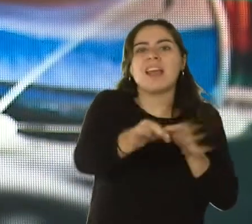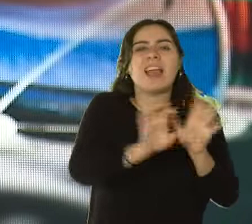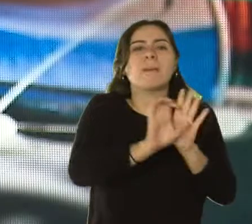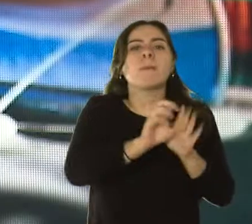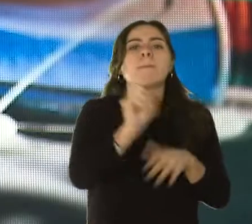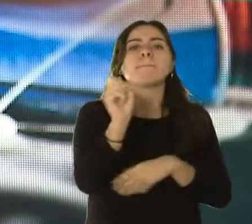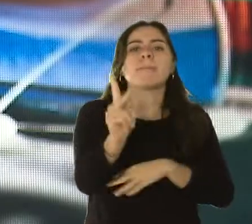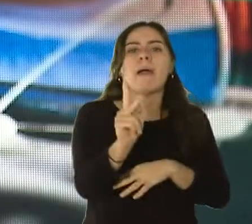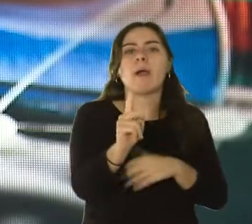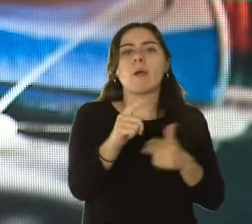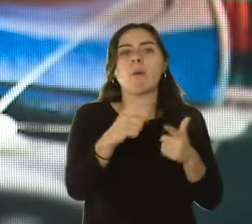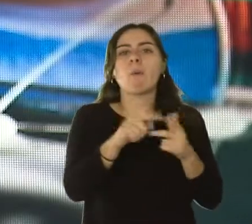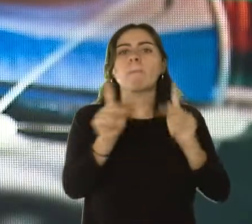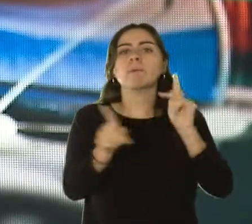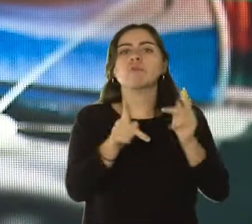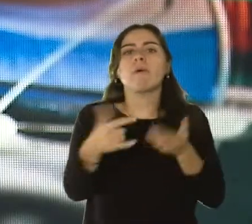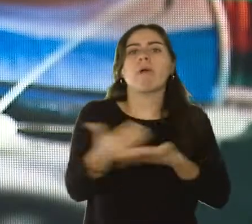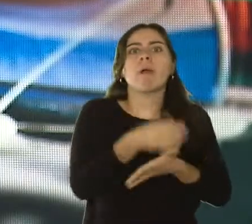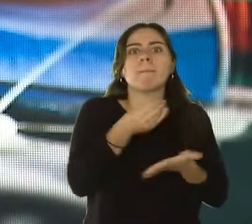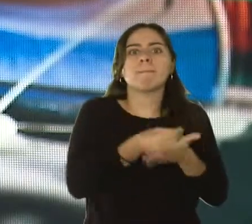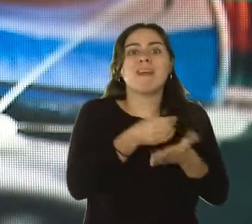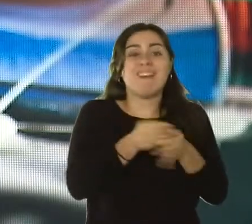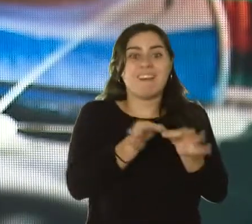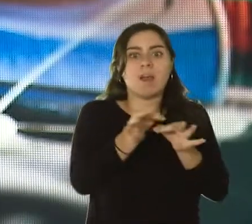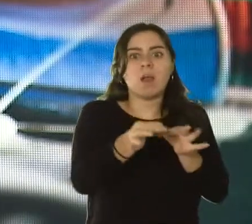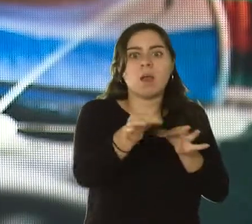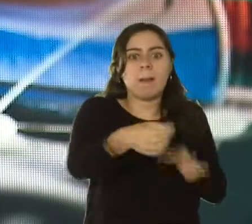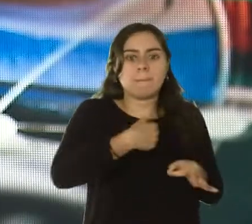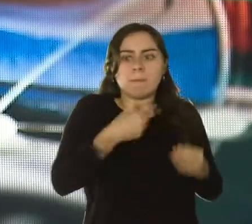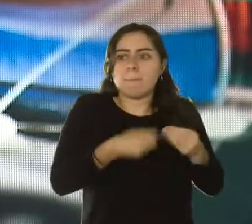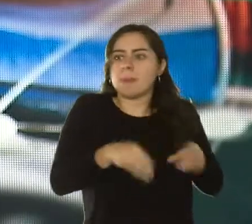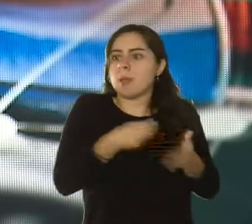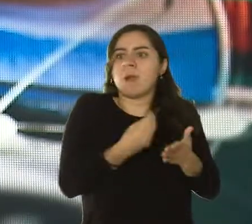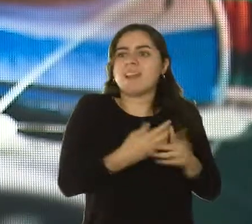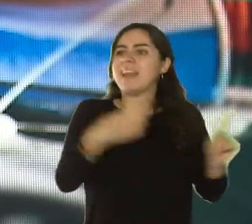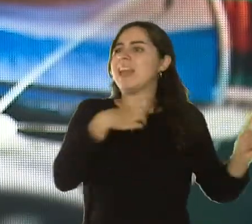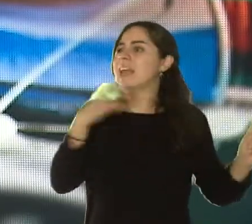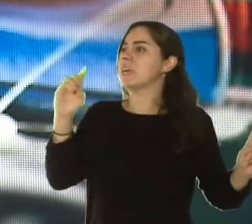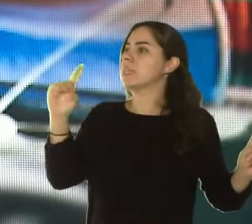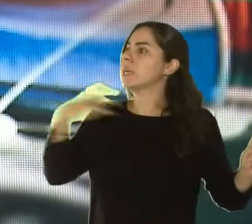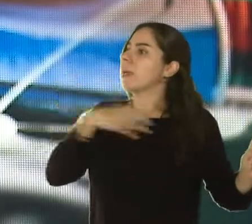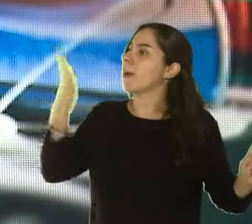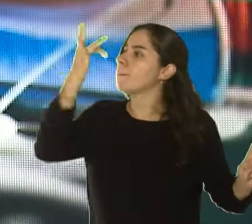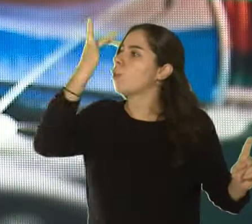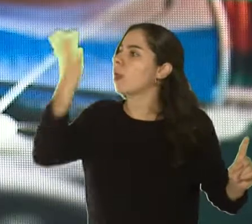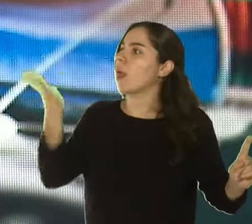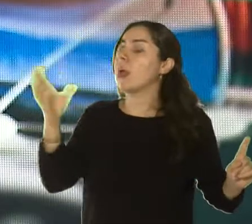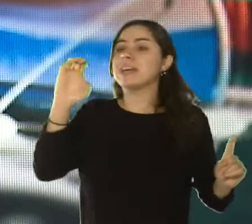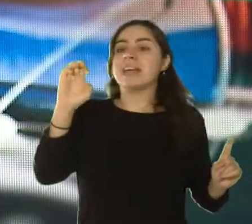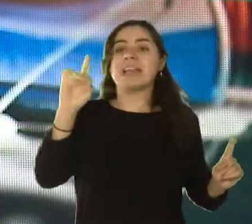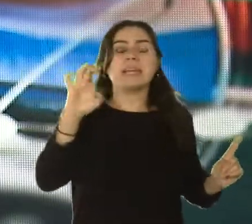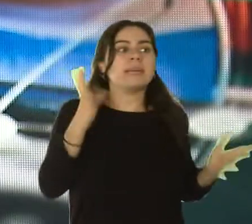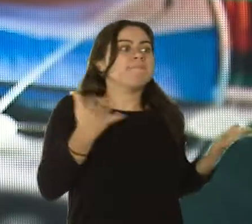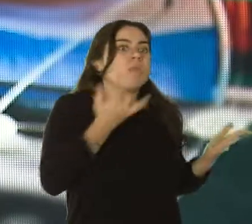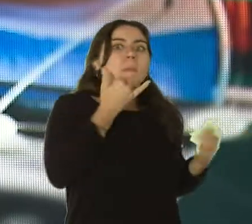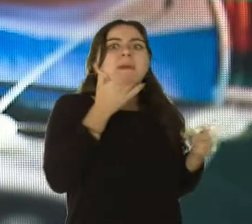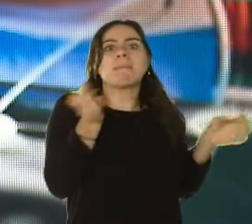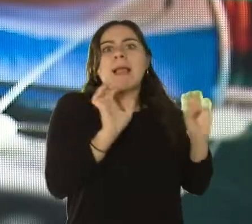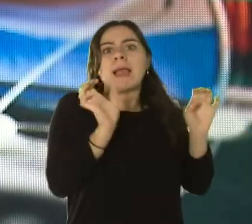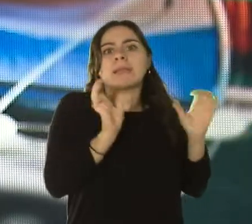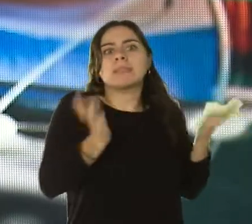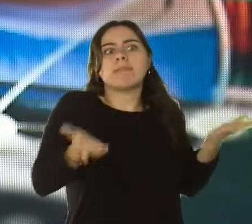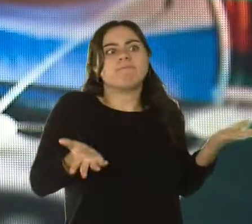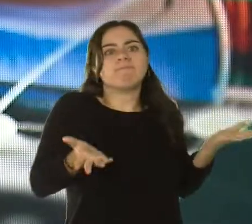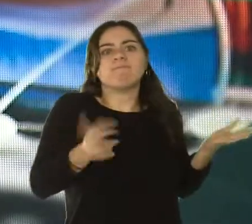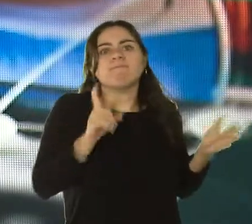los arrendadores, y todos esos grupos están poniendo una presión muy fuerte. El tercer paso de Biden fue ir al Congreso,